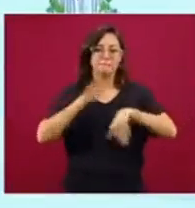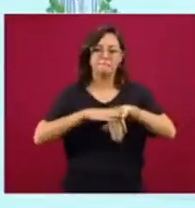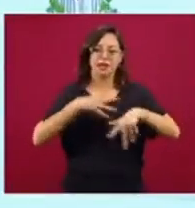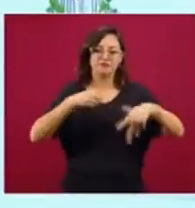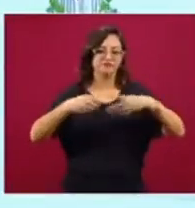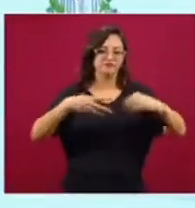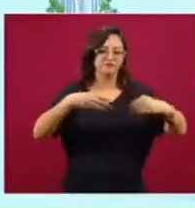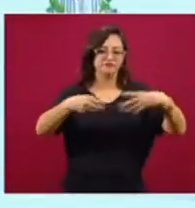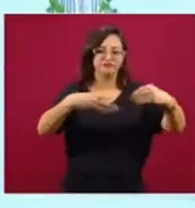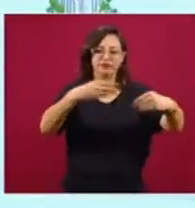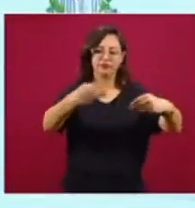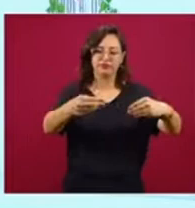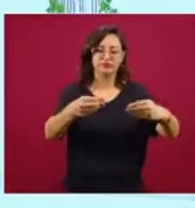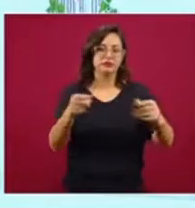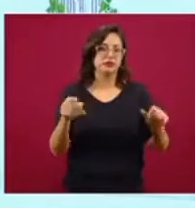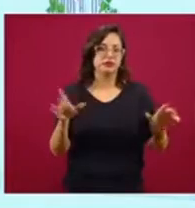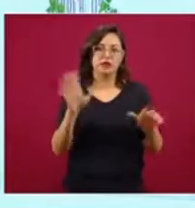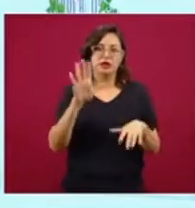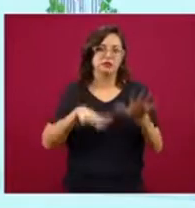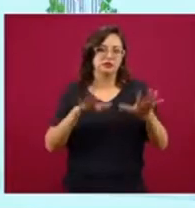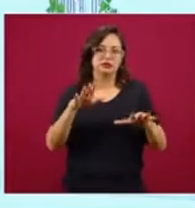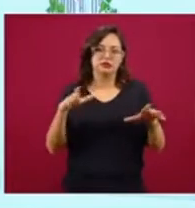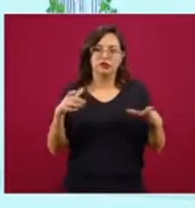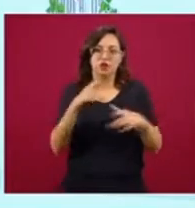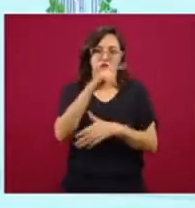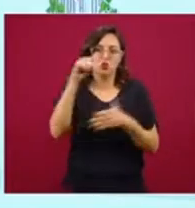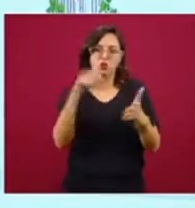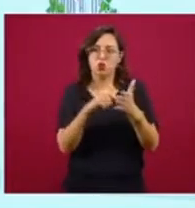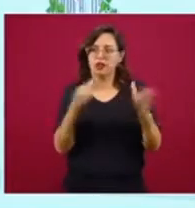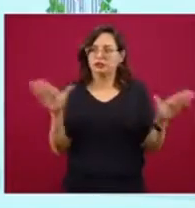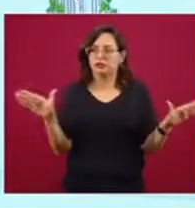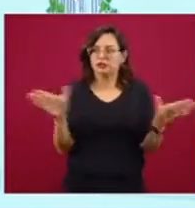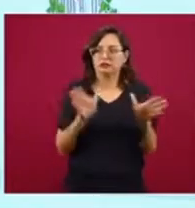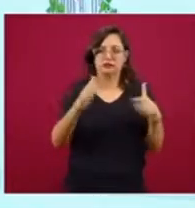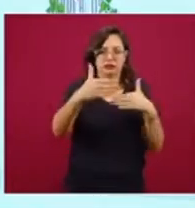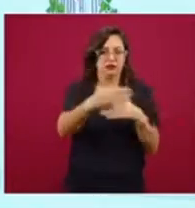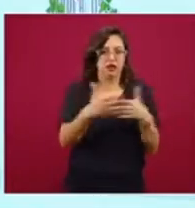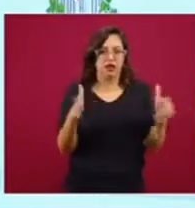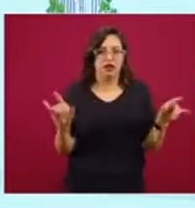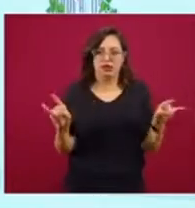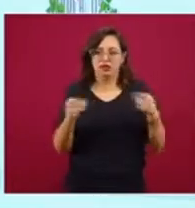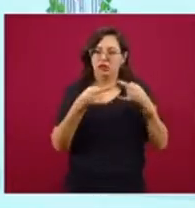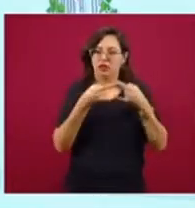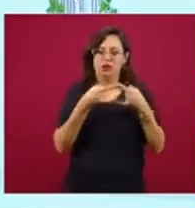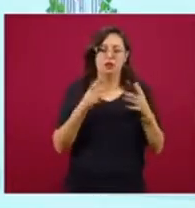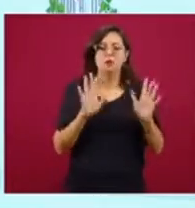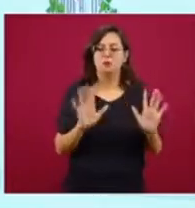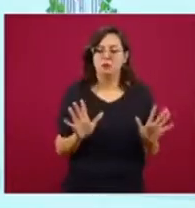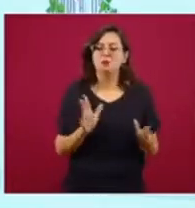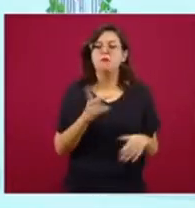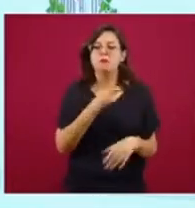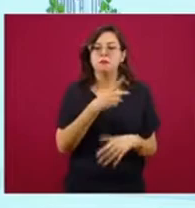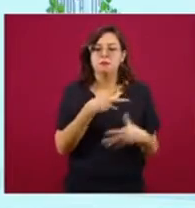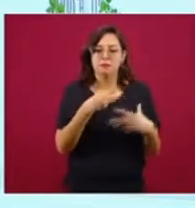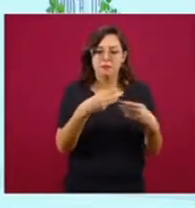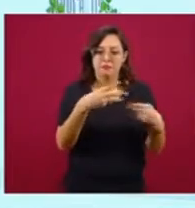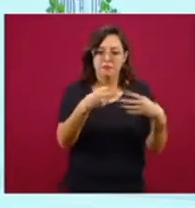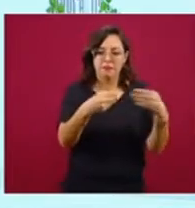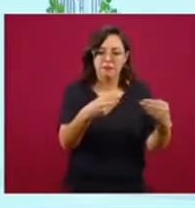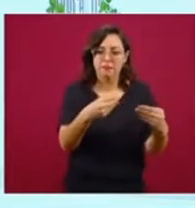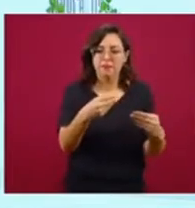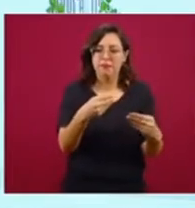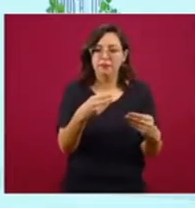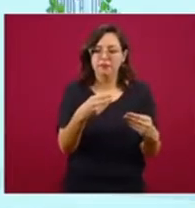la propagación. Y generalmente son espacios cerrados. Entonces son esos tres criterios, más el contagio que podría ocurrir, aunque no es